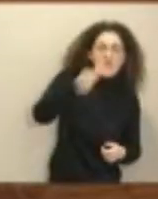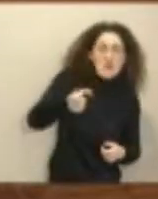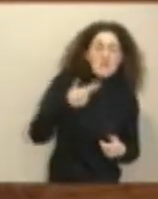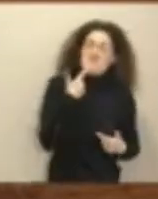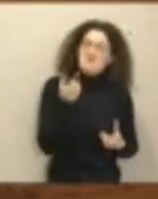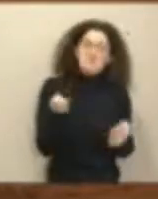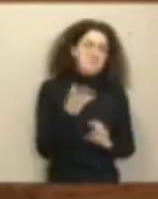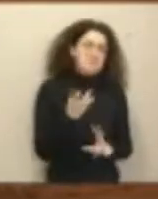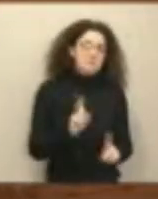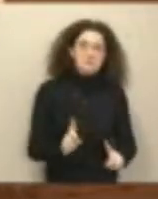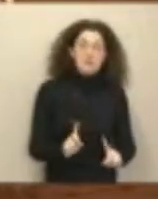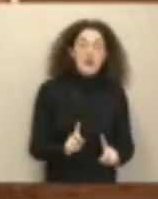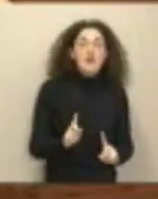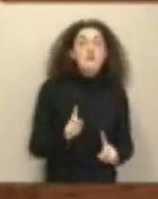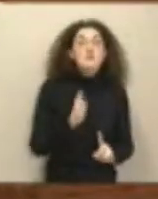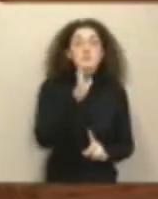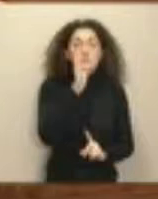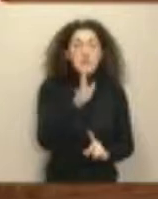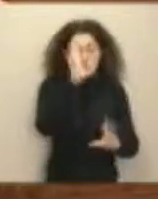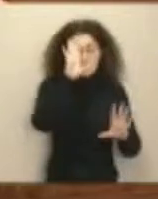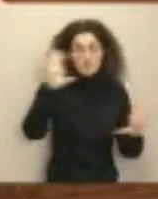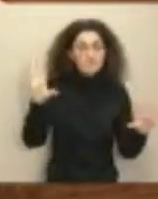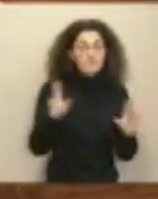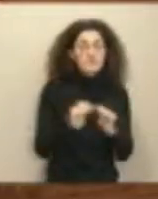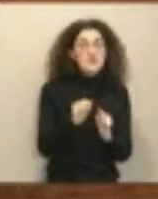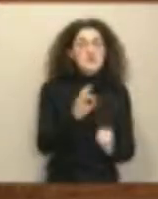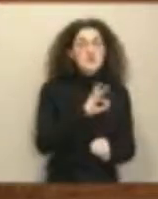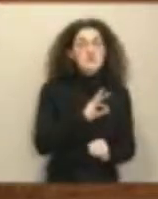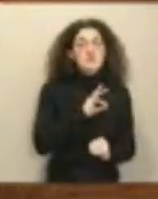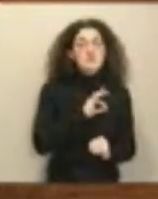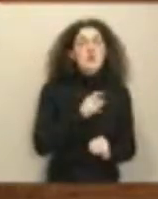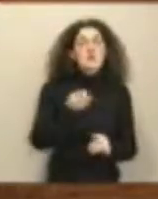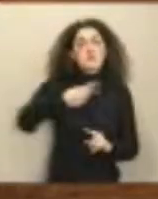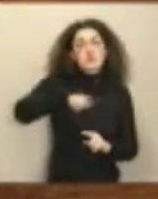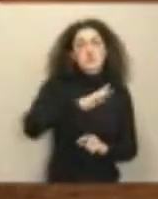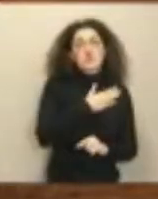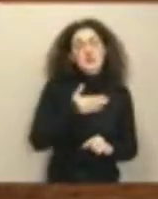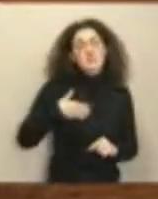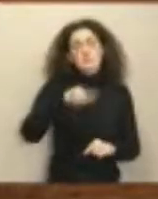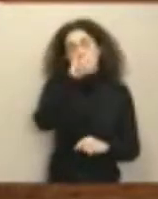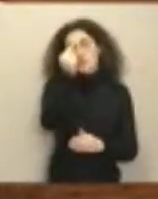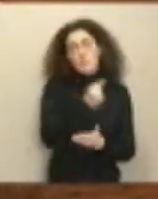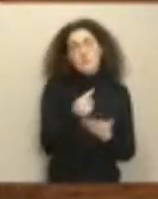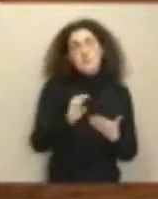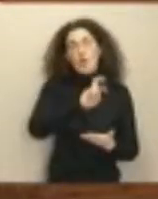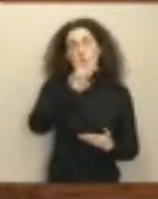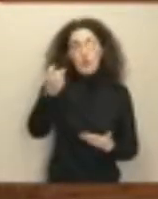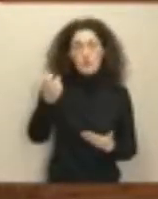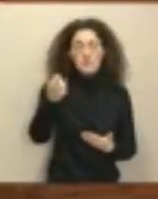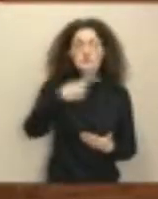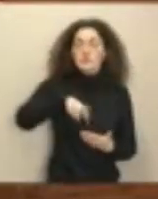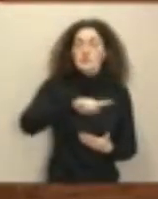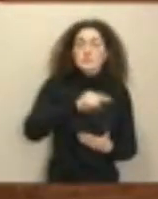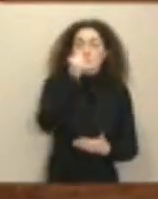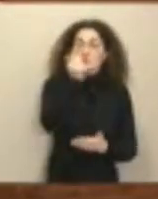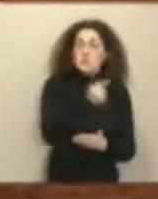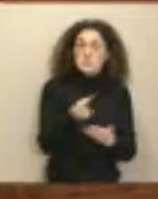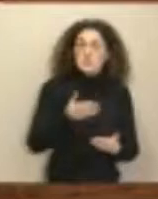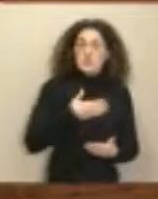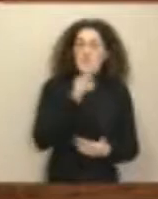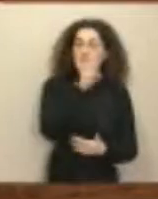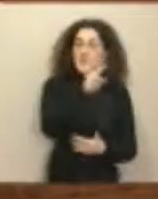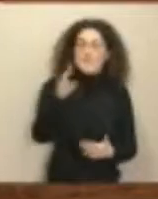definitiva, señorías, nosotros queríamos otros presupuestos, que nadie lo dude. Este no es el presupuesto del Partido Popular,